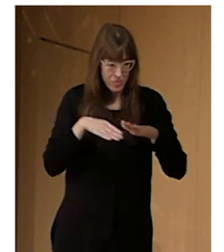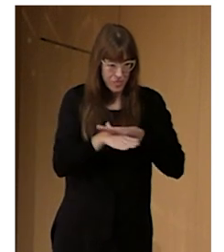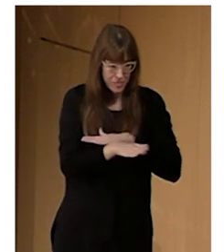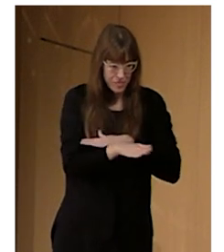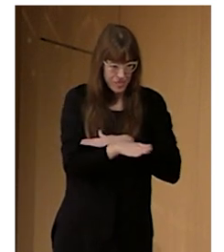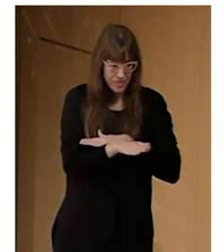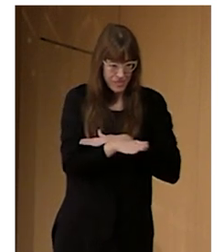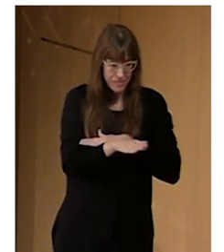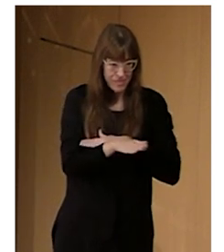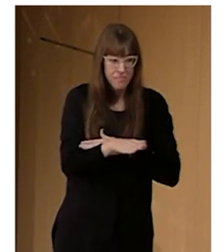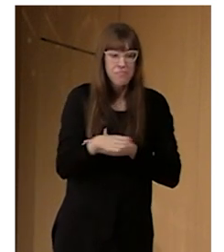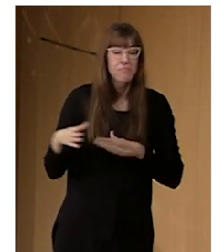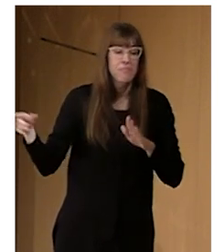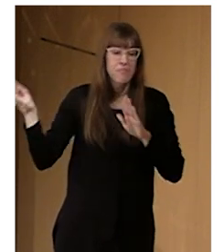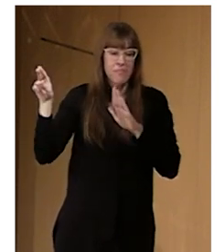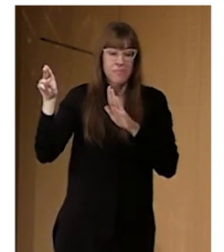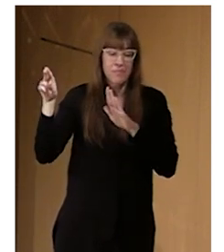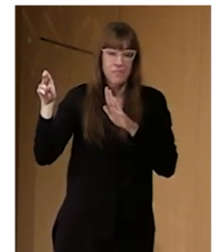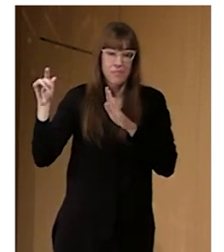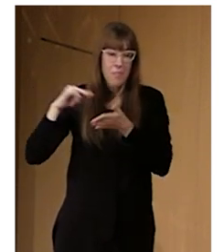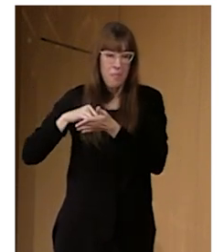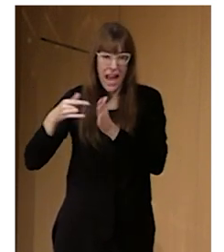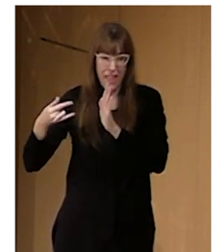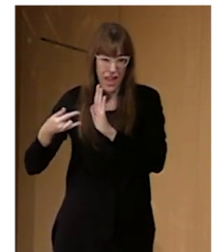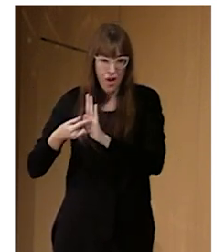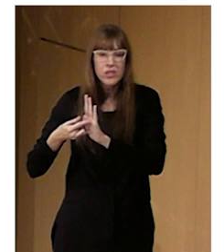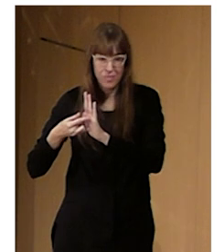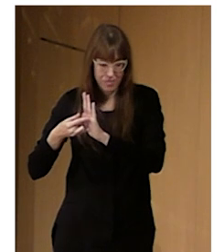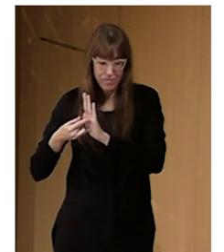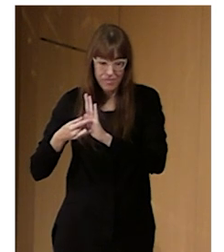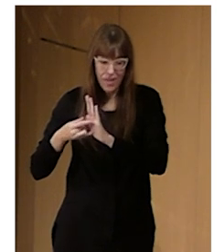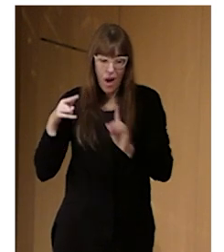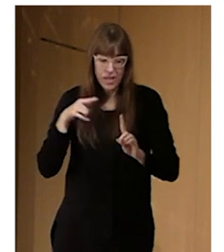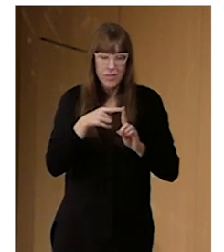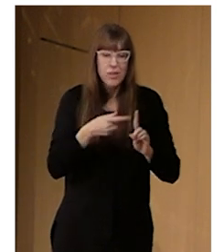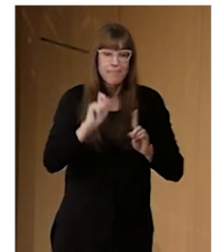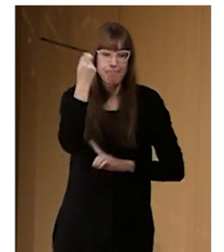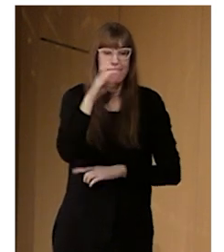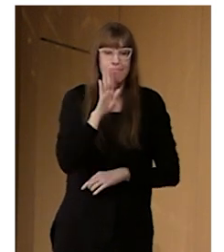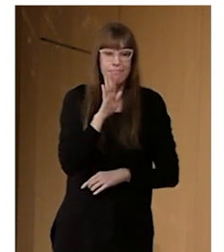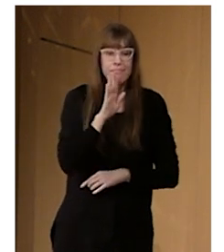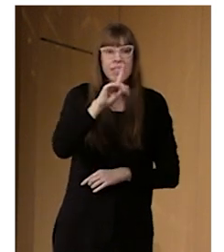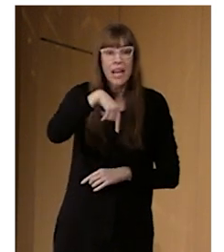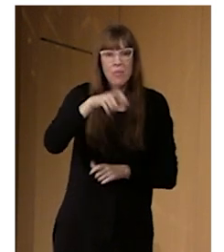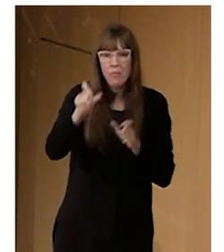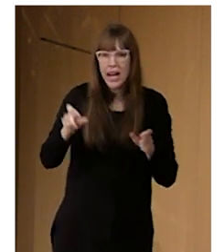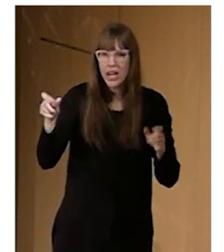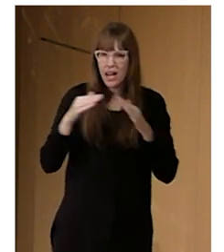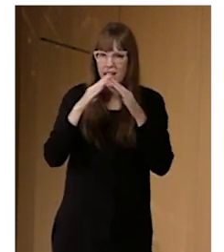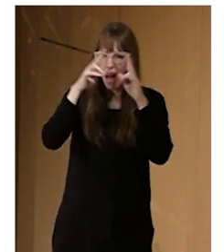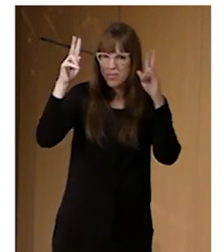tendríamos que atender a esa alta demanda de público que estaba encerrado en casa y que estaba pidiendo contenidos de